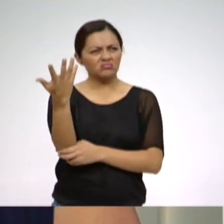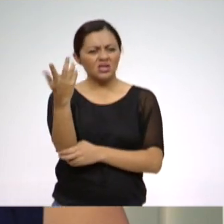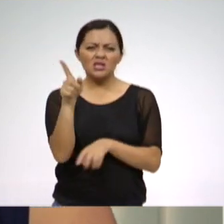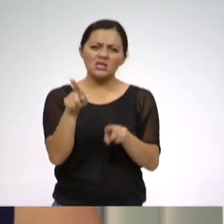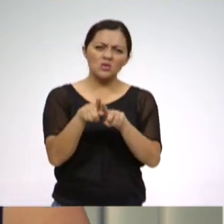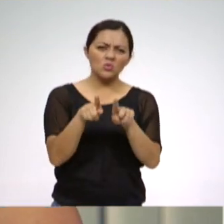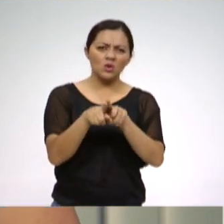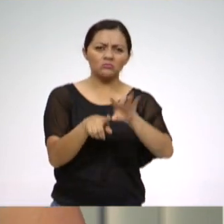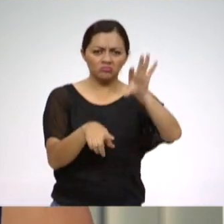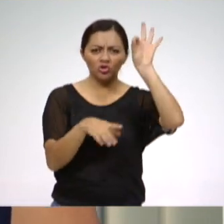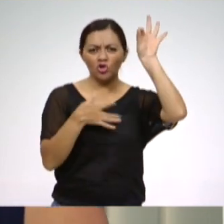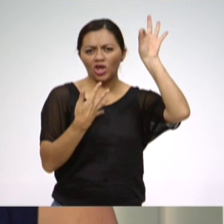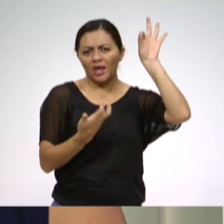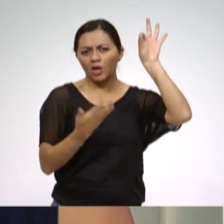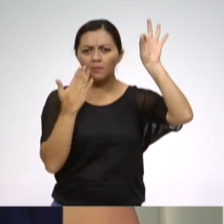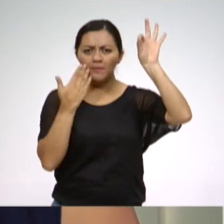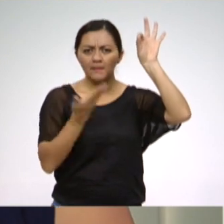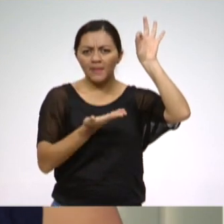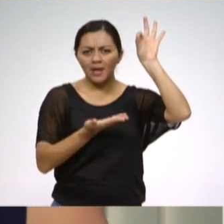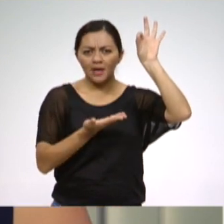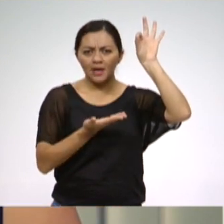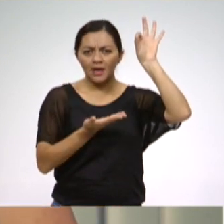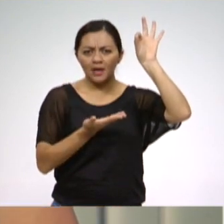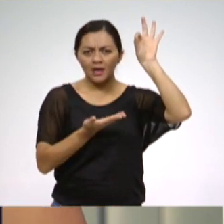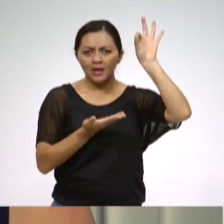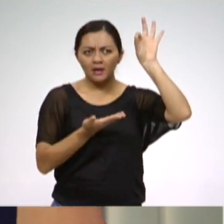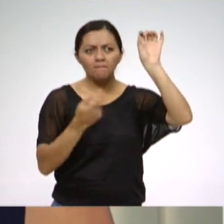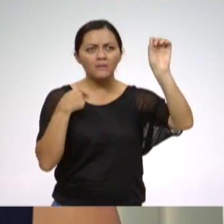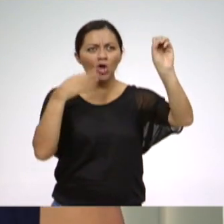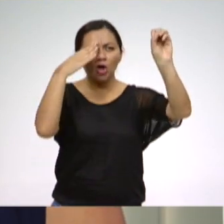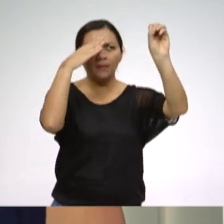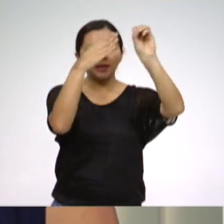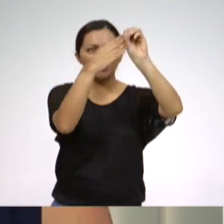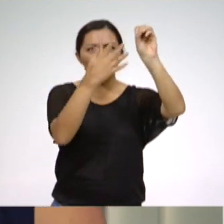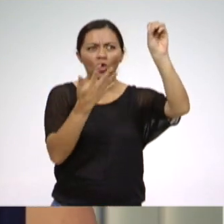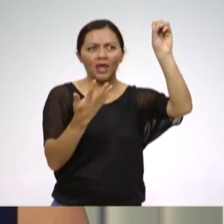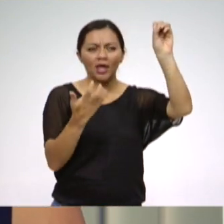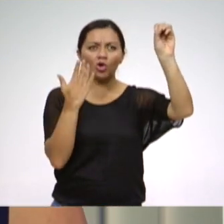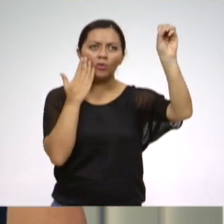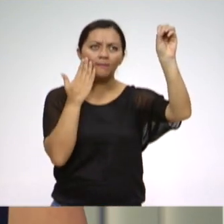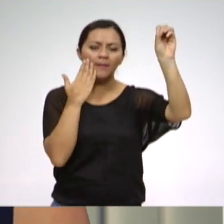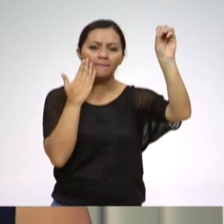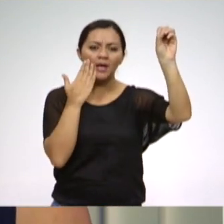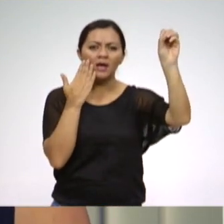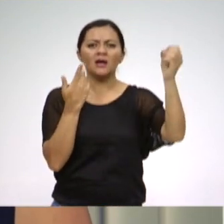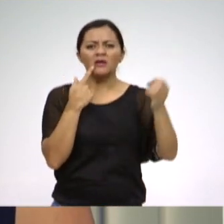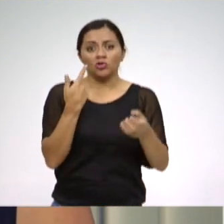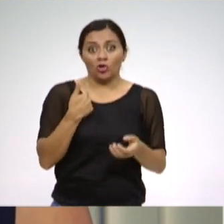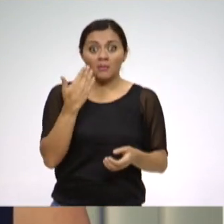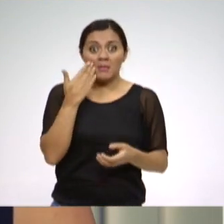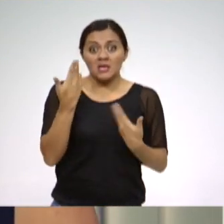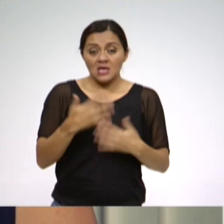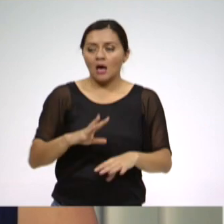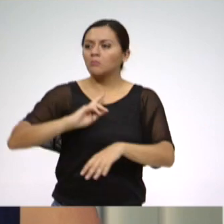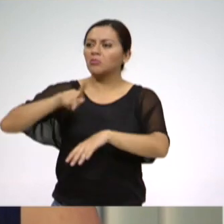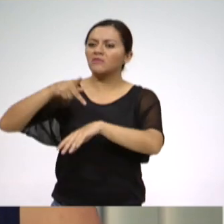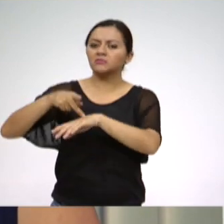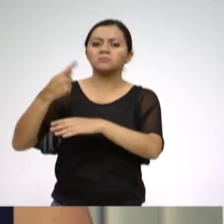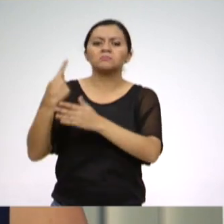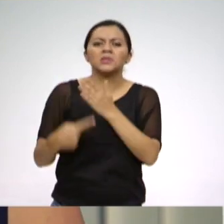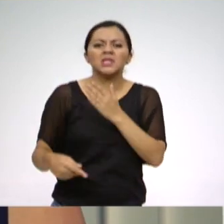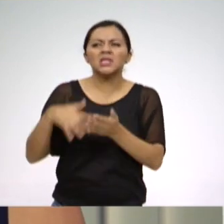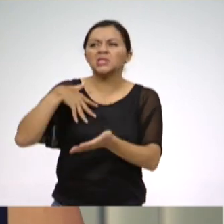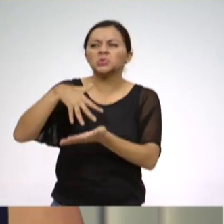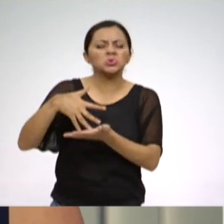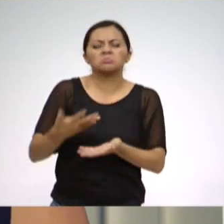presenta como la única opción. La opción de realización es ser madre. Y en ese sentido, si ya eres madre, ¿ya para qué ser profesional? ¿Para qué estudiar?